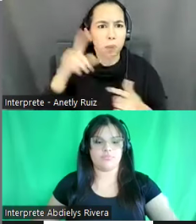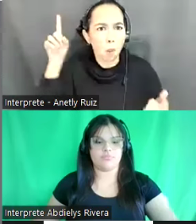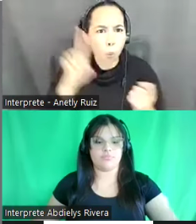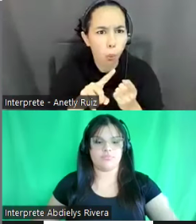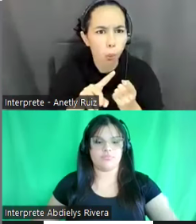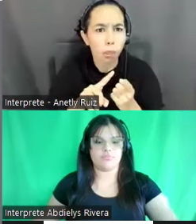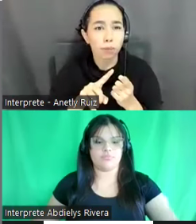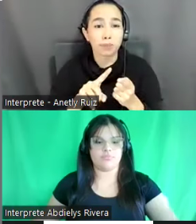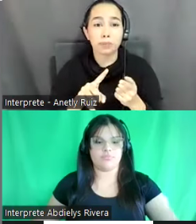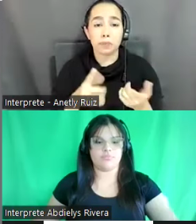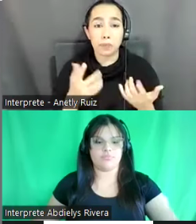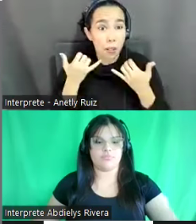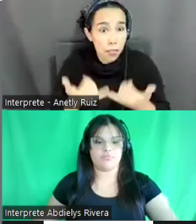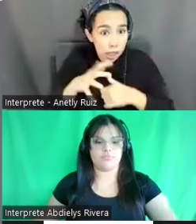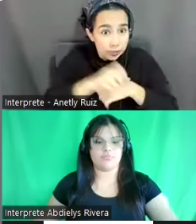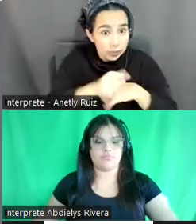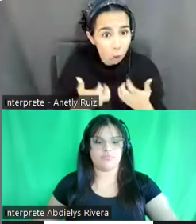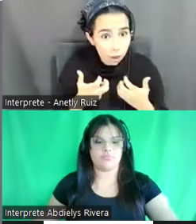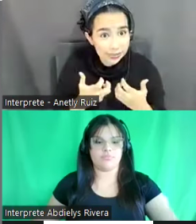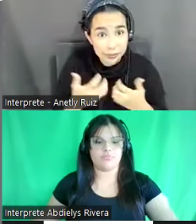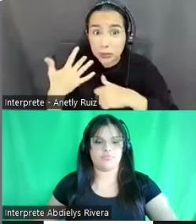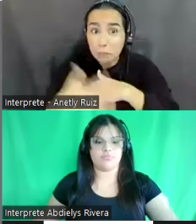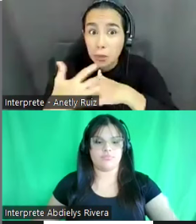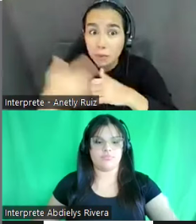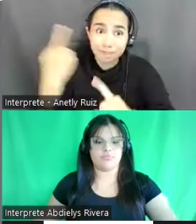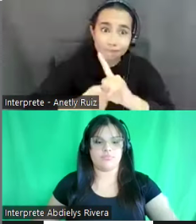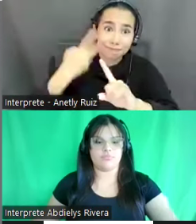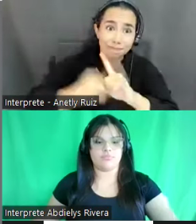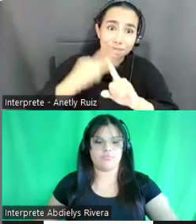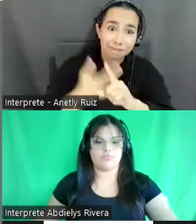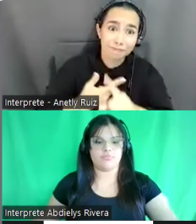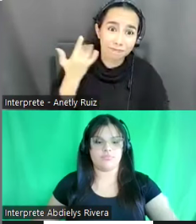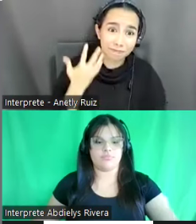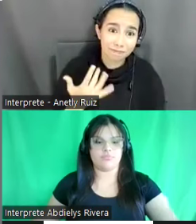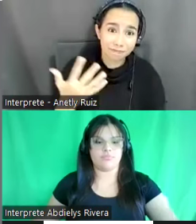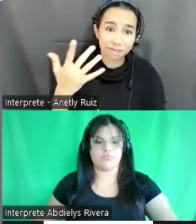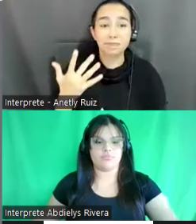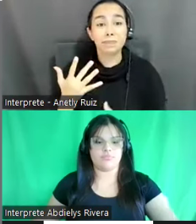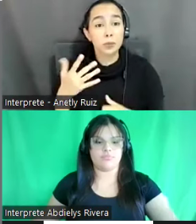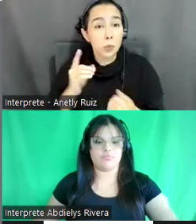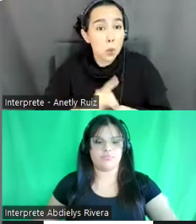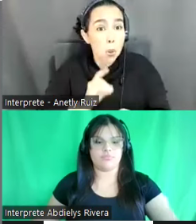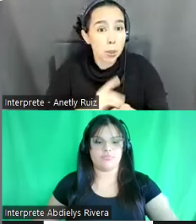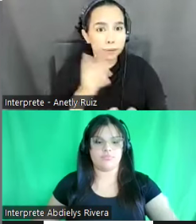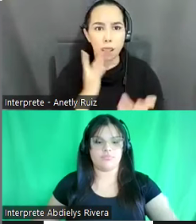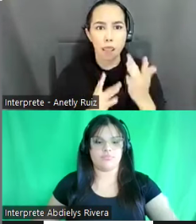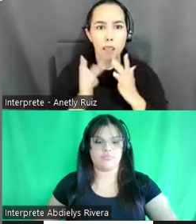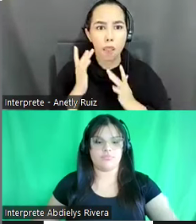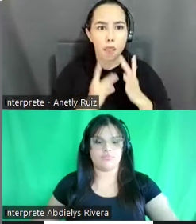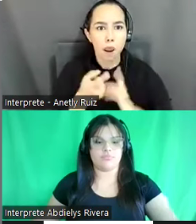accesibilidad a la salud, y esa, ¿verdad?, es una de las realidades del país. La accesibilidad a la salud